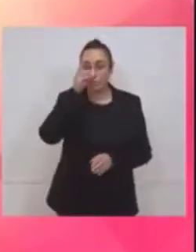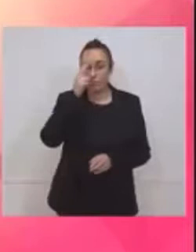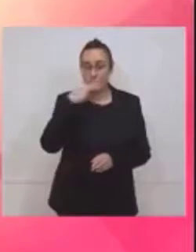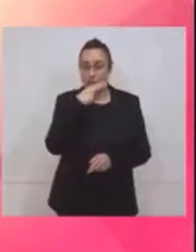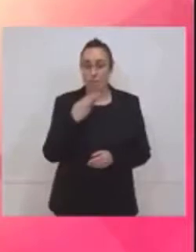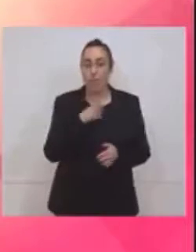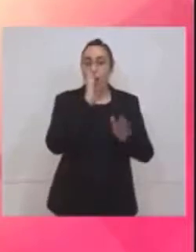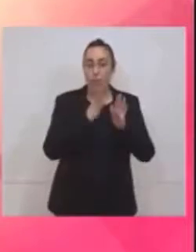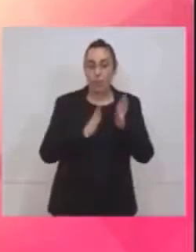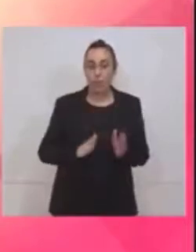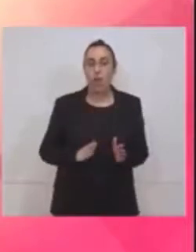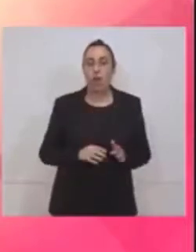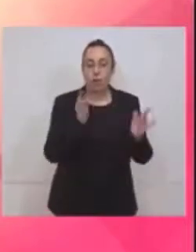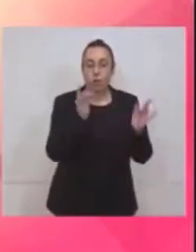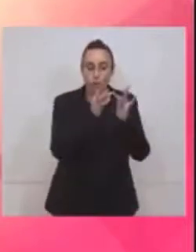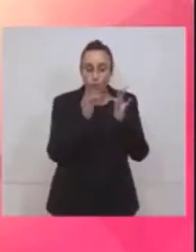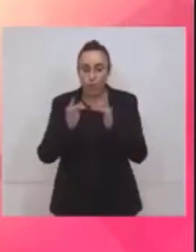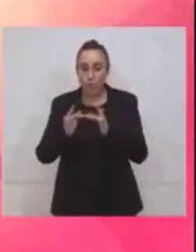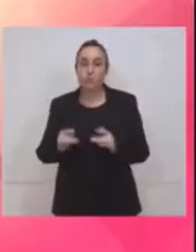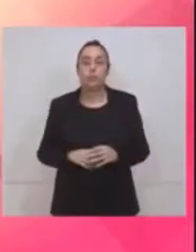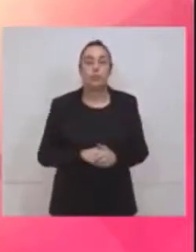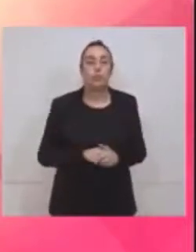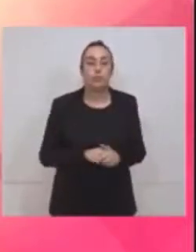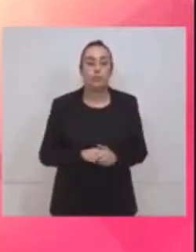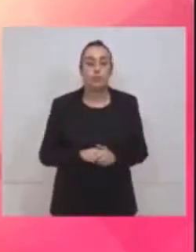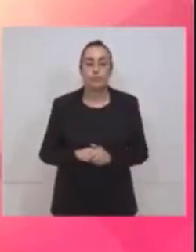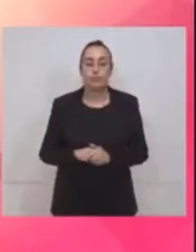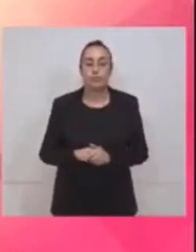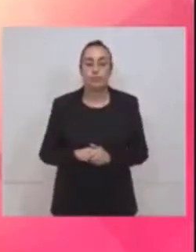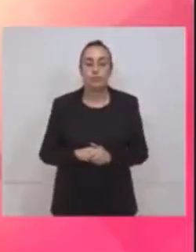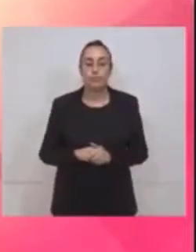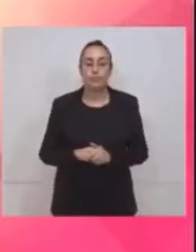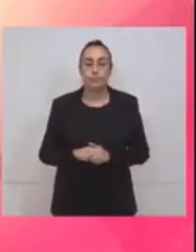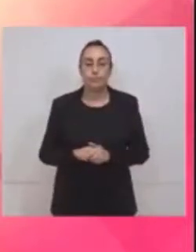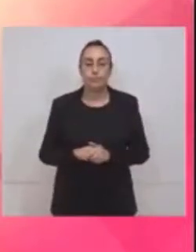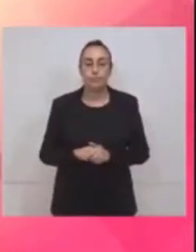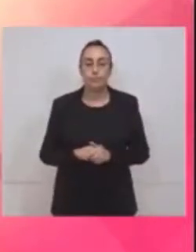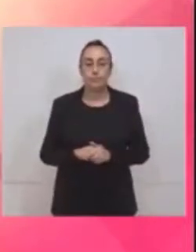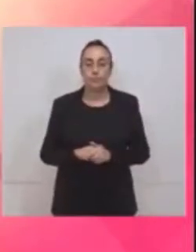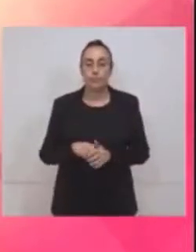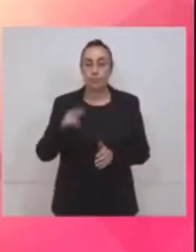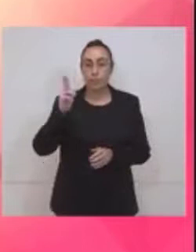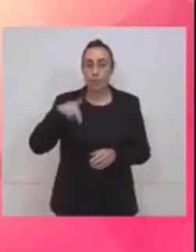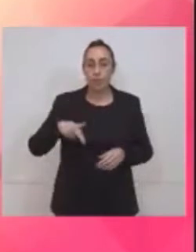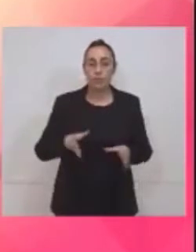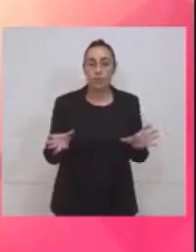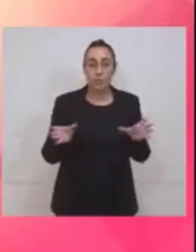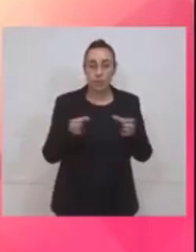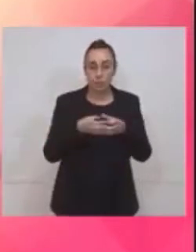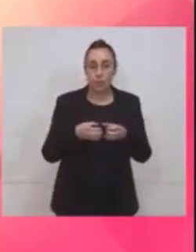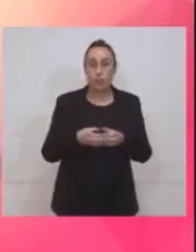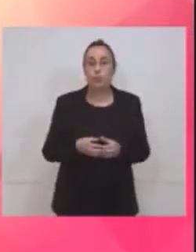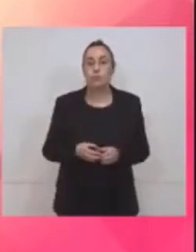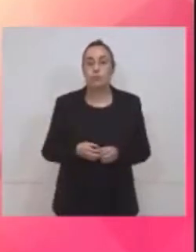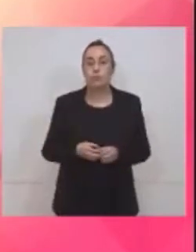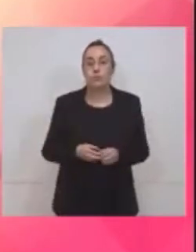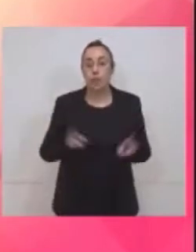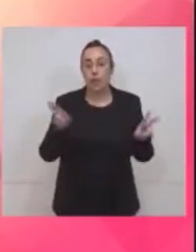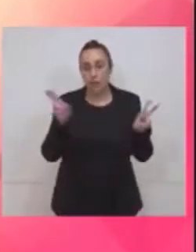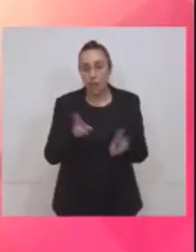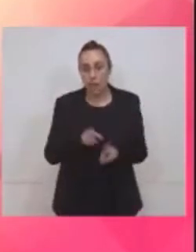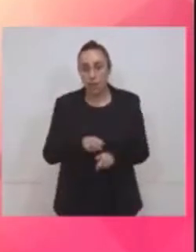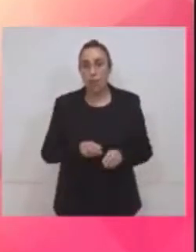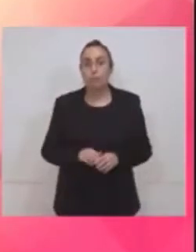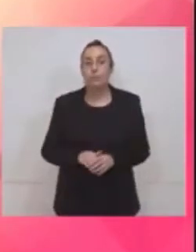a la residencia de mayores, la última e inesperada reunión y cancelación del congreso. Y